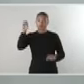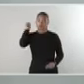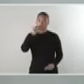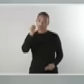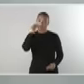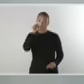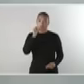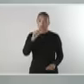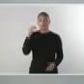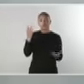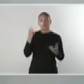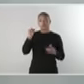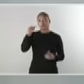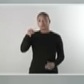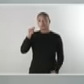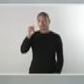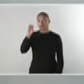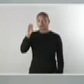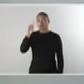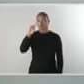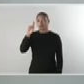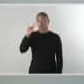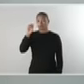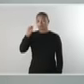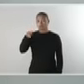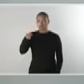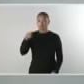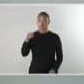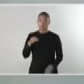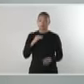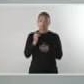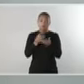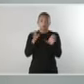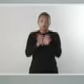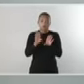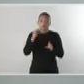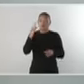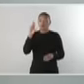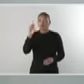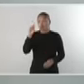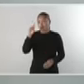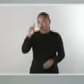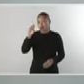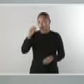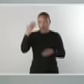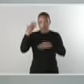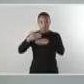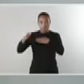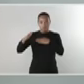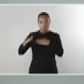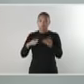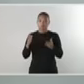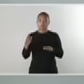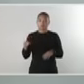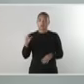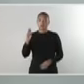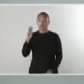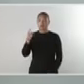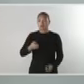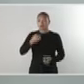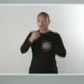anticorrupción y rendición de cuentas eliminar el fuego de los servidores públicos limitar la remuneración de la alta burocracia